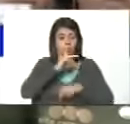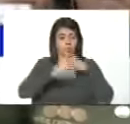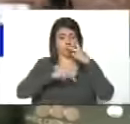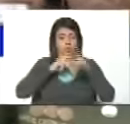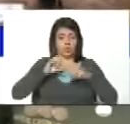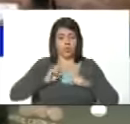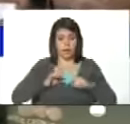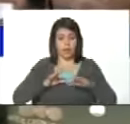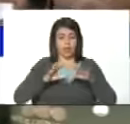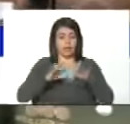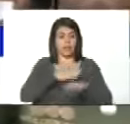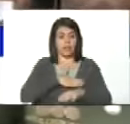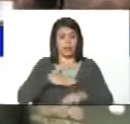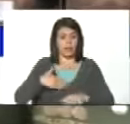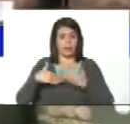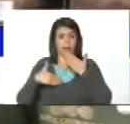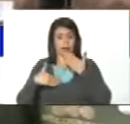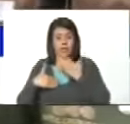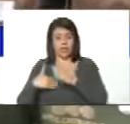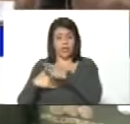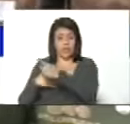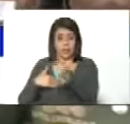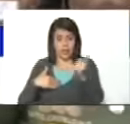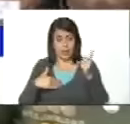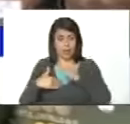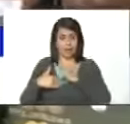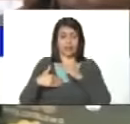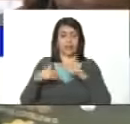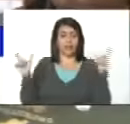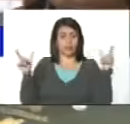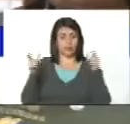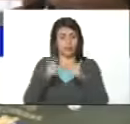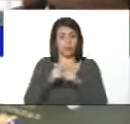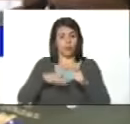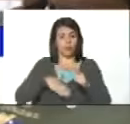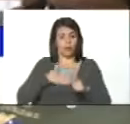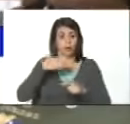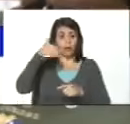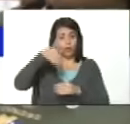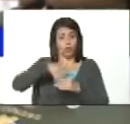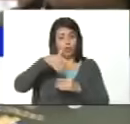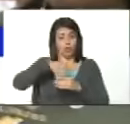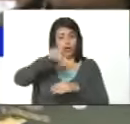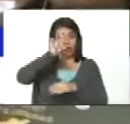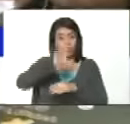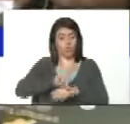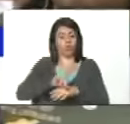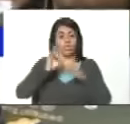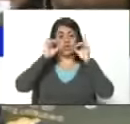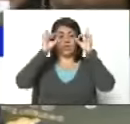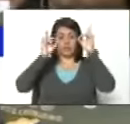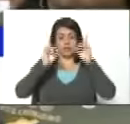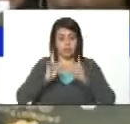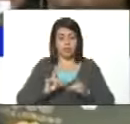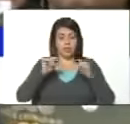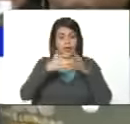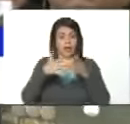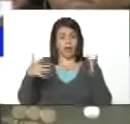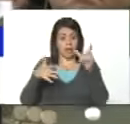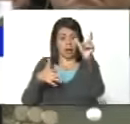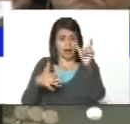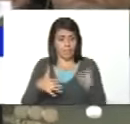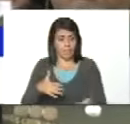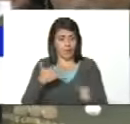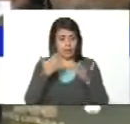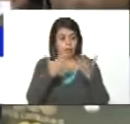Política Exterior, queremos solicitar ante esta digna plenaria que podamos votar por unanimidad la designación de este gran